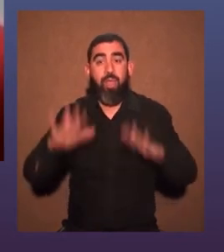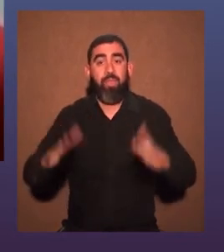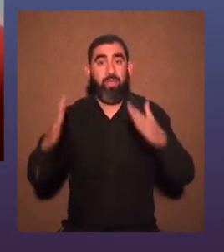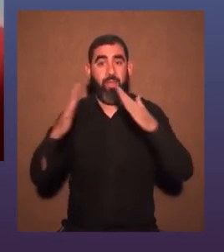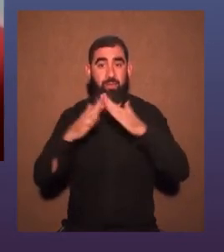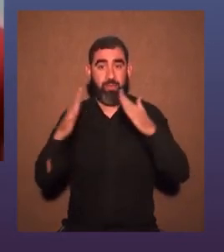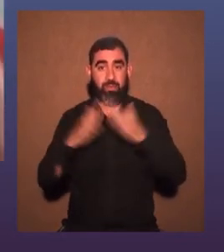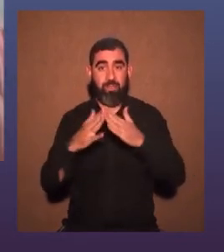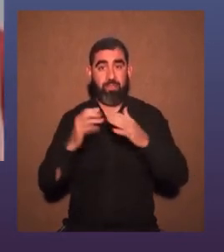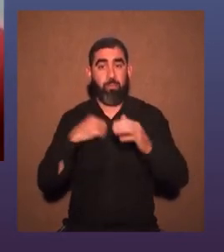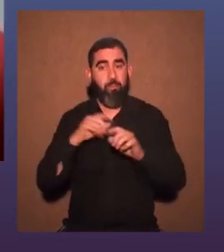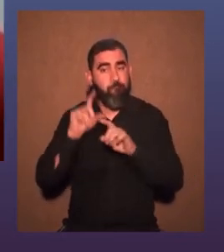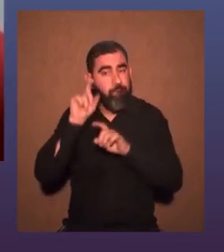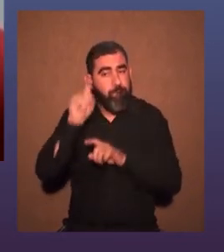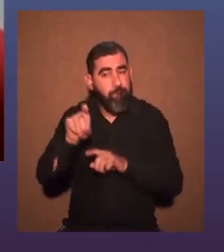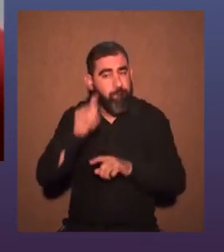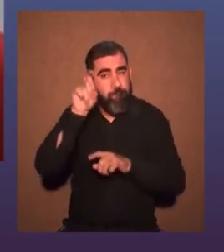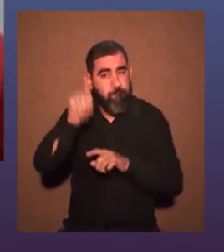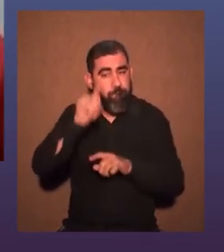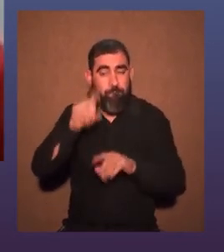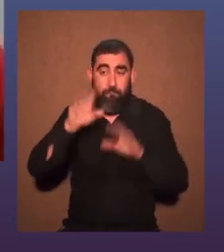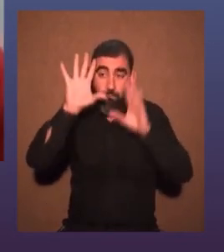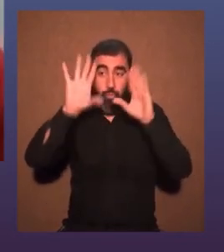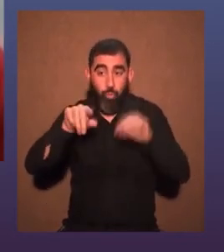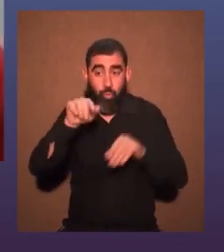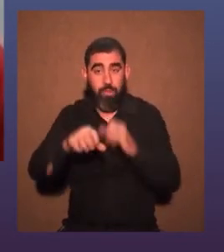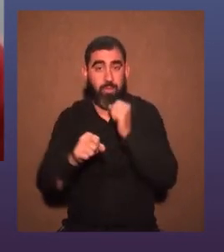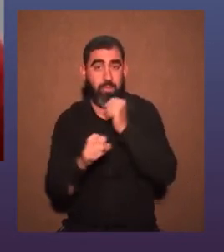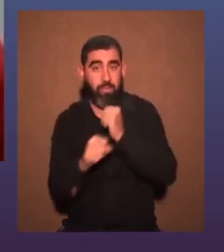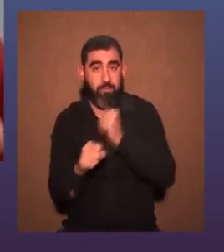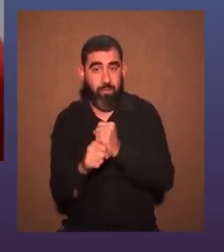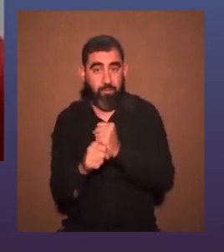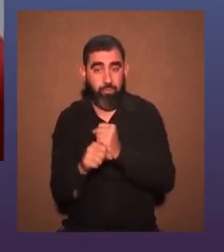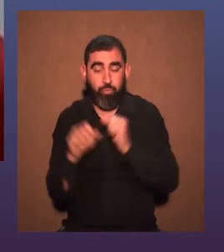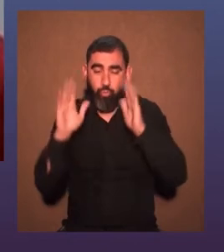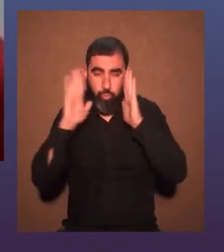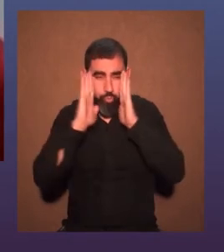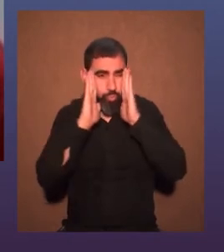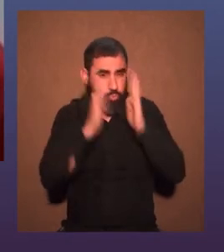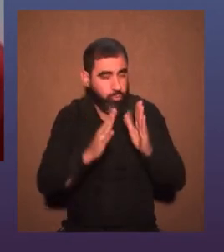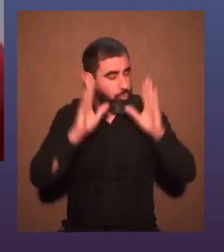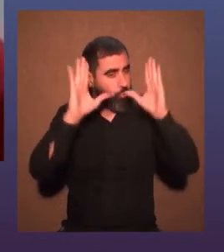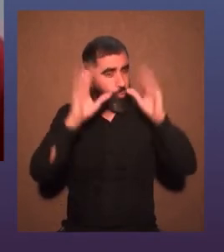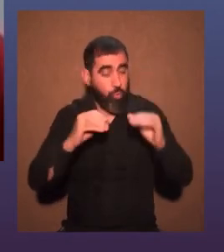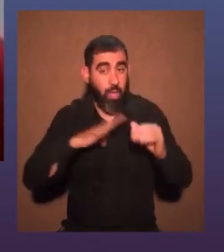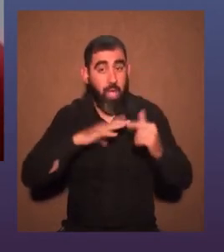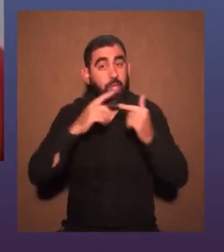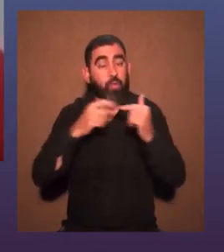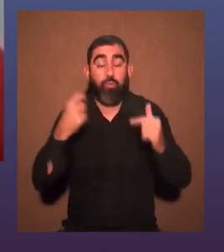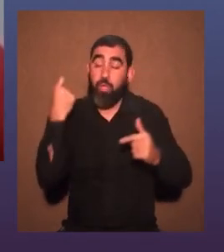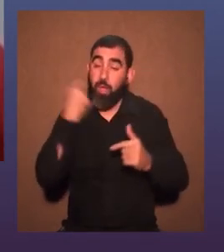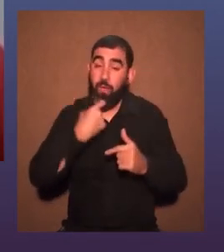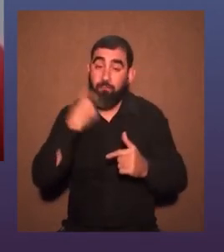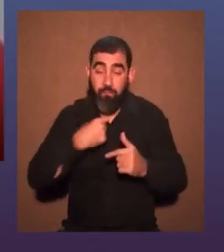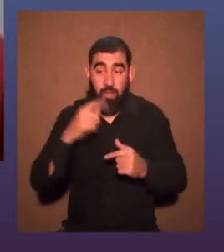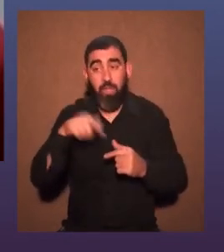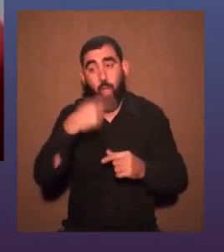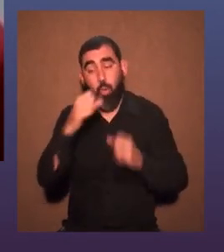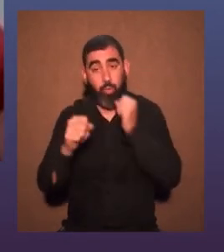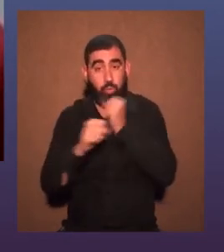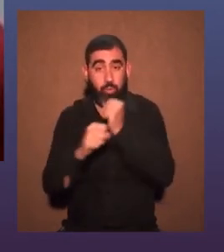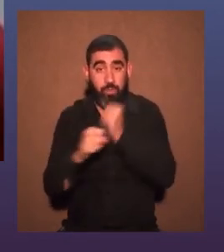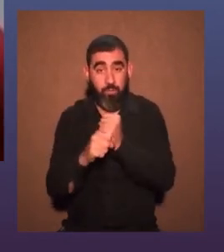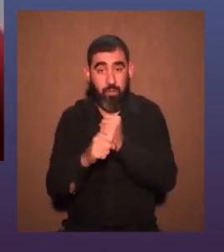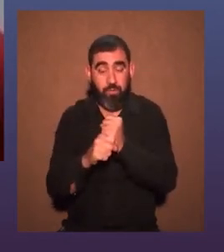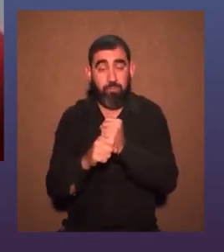porque me he obsesionado muchísimo con todo esto, ¿no? Entonces, estoy como muy enfocalizado en eso. Hay cosas que quedaron en el camino de otras tareas que tenía que hacer,